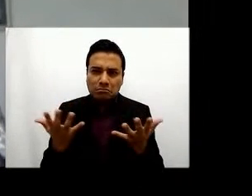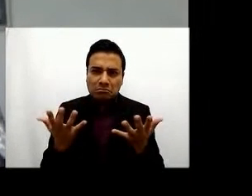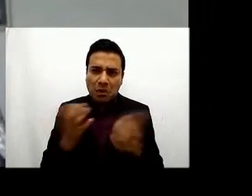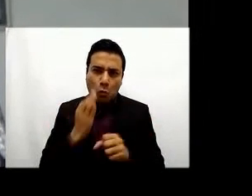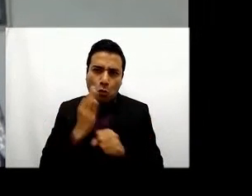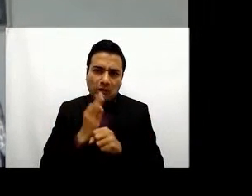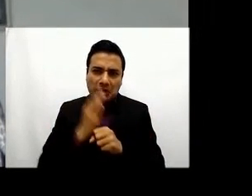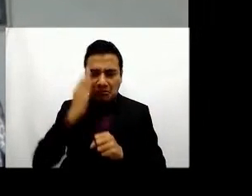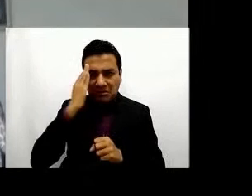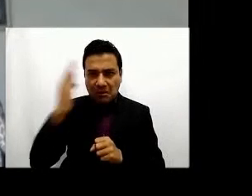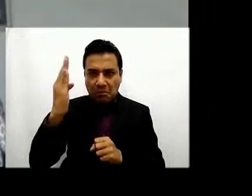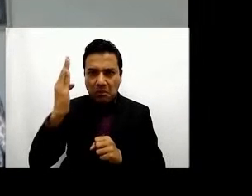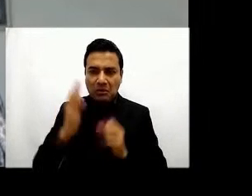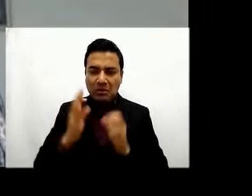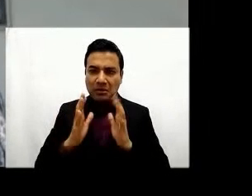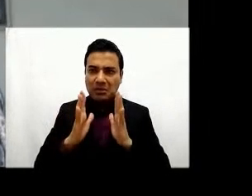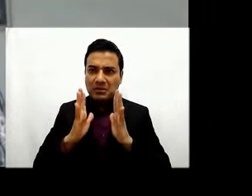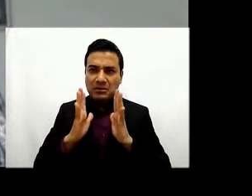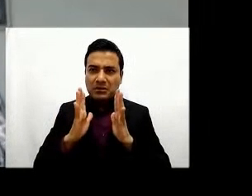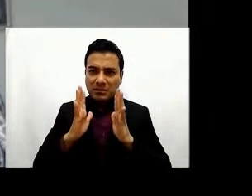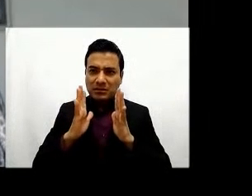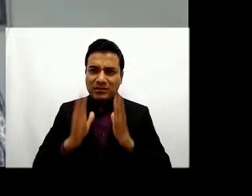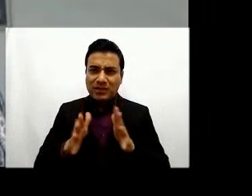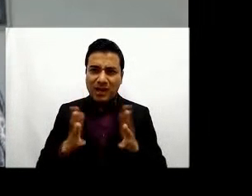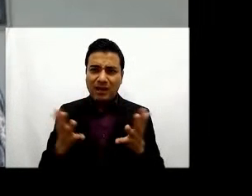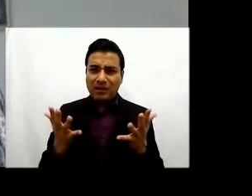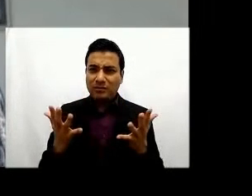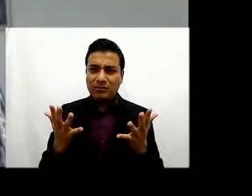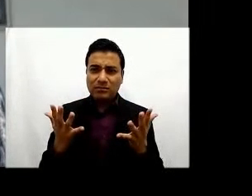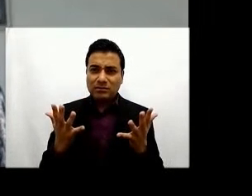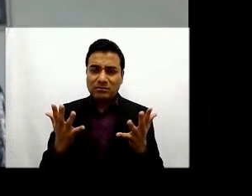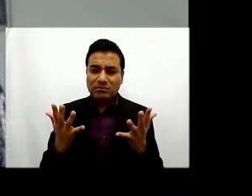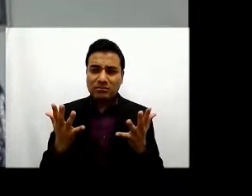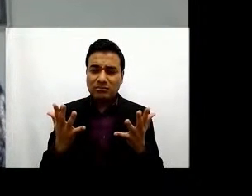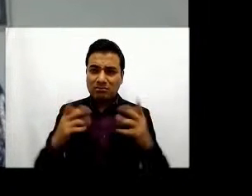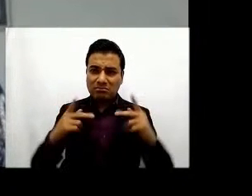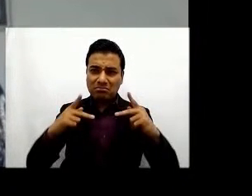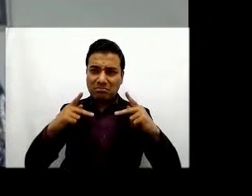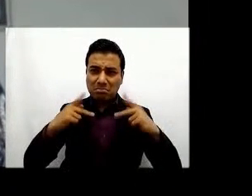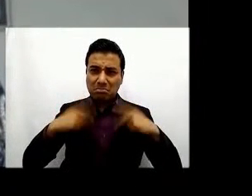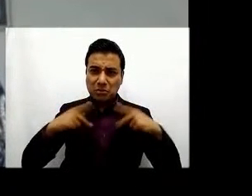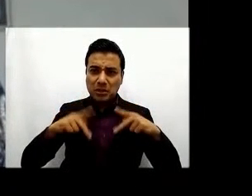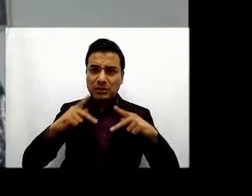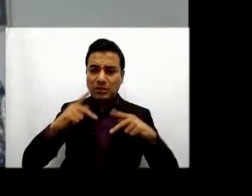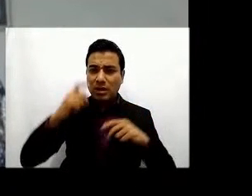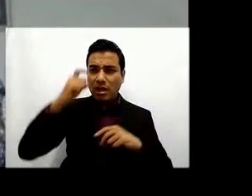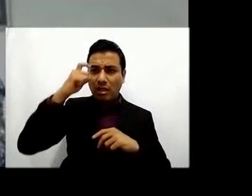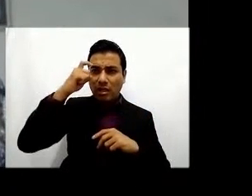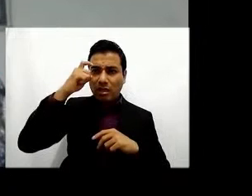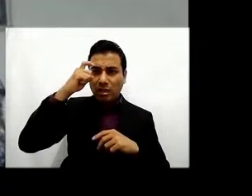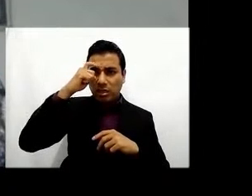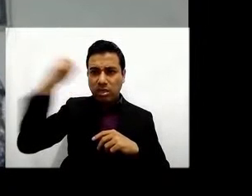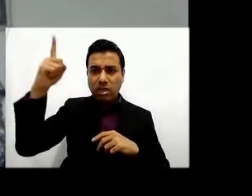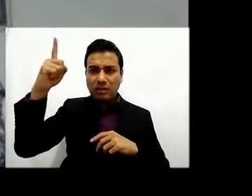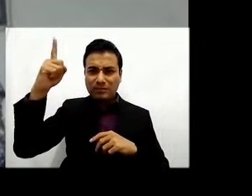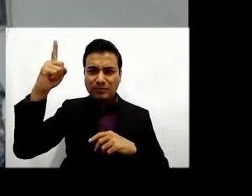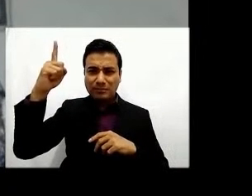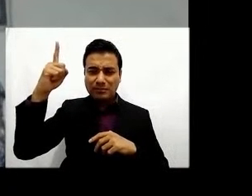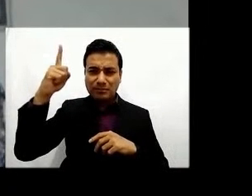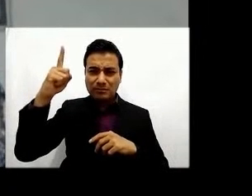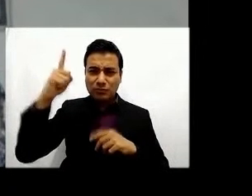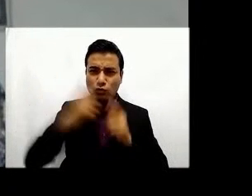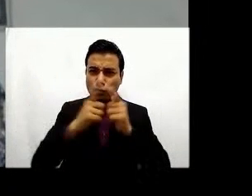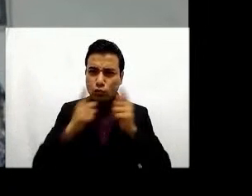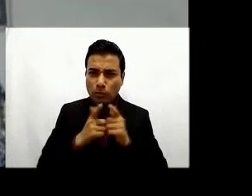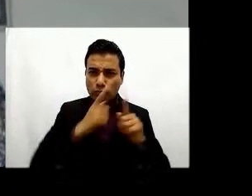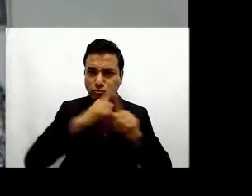época donde la creación trasciende fronteras disciplinares y cómo podemos también